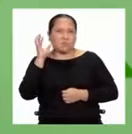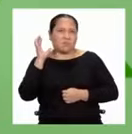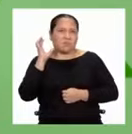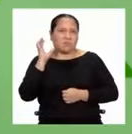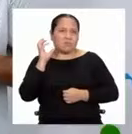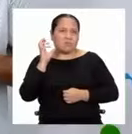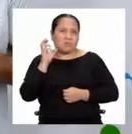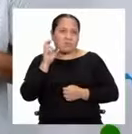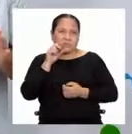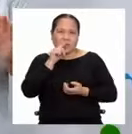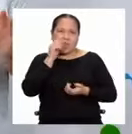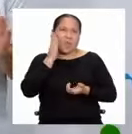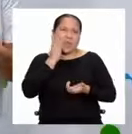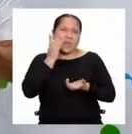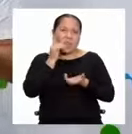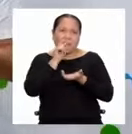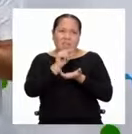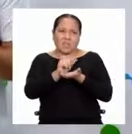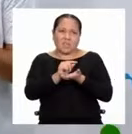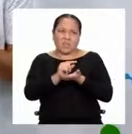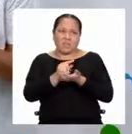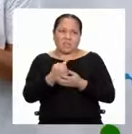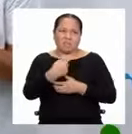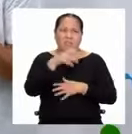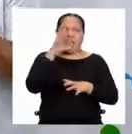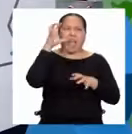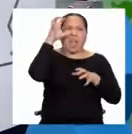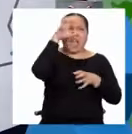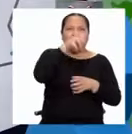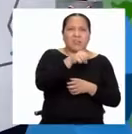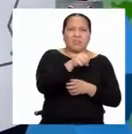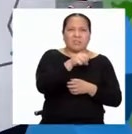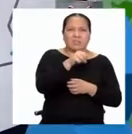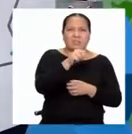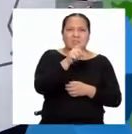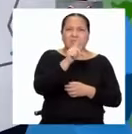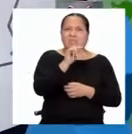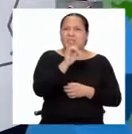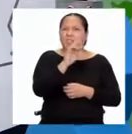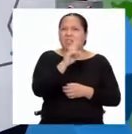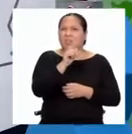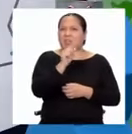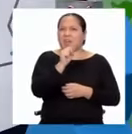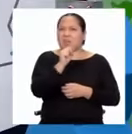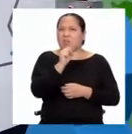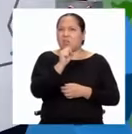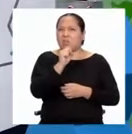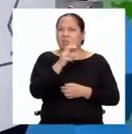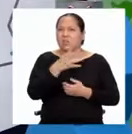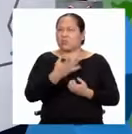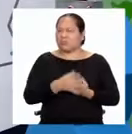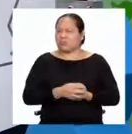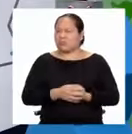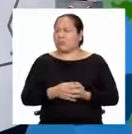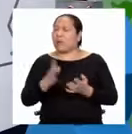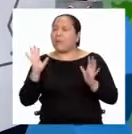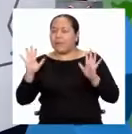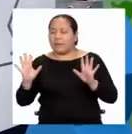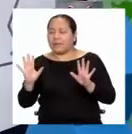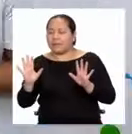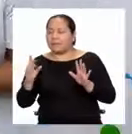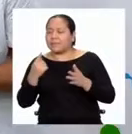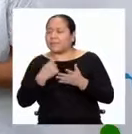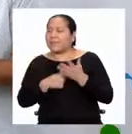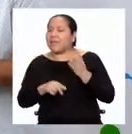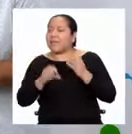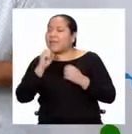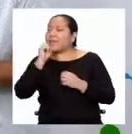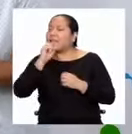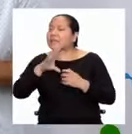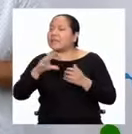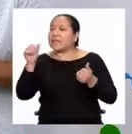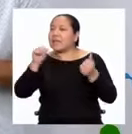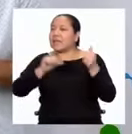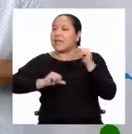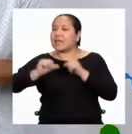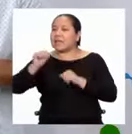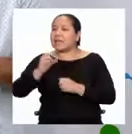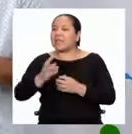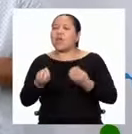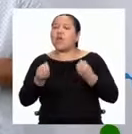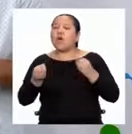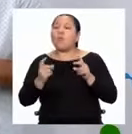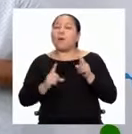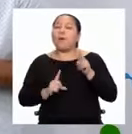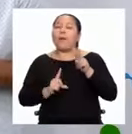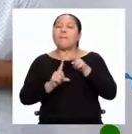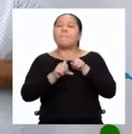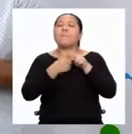tiranosaurio Rex. A ver, Delta, ¿qué dice la ciencia con respecto al origen de la gallina? Hace varios